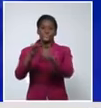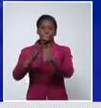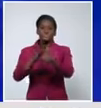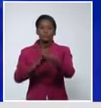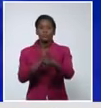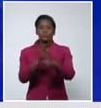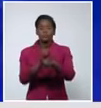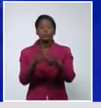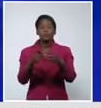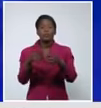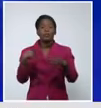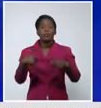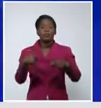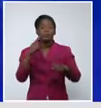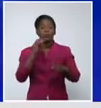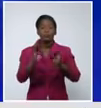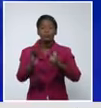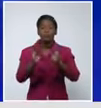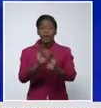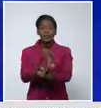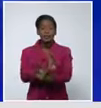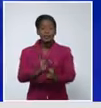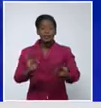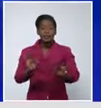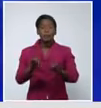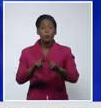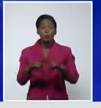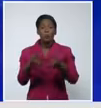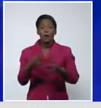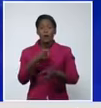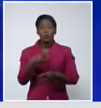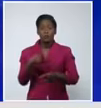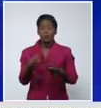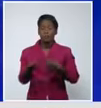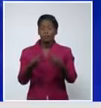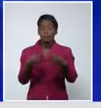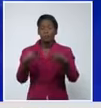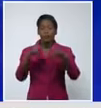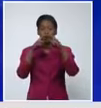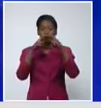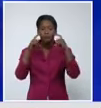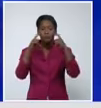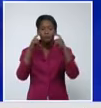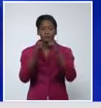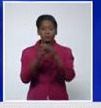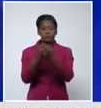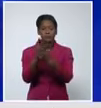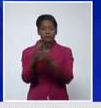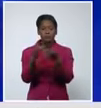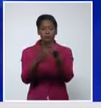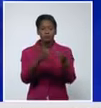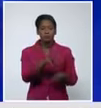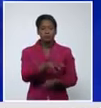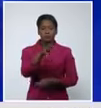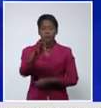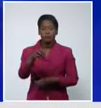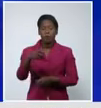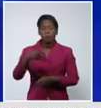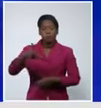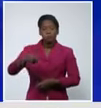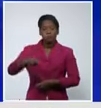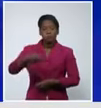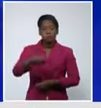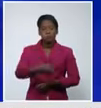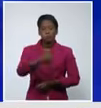que tenemos que cumplir con la higiene. No solo por la COVID, claro, sino esto es para cualquier